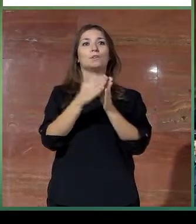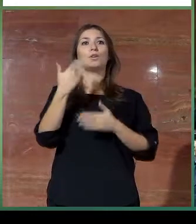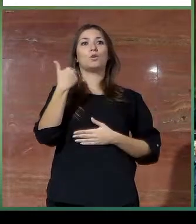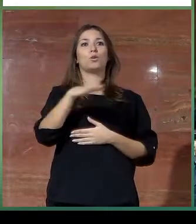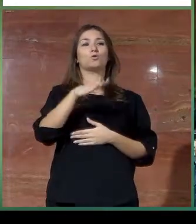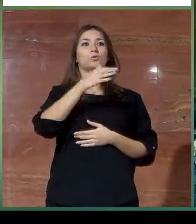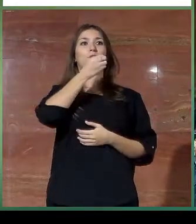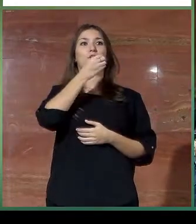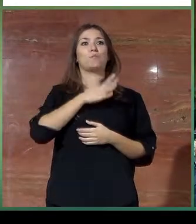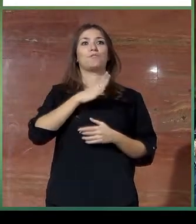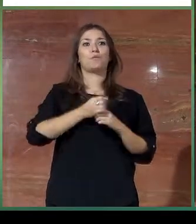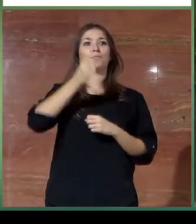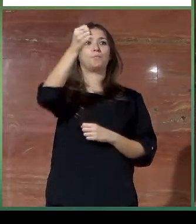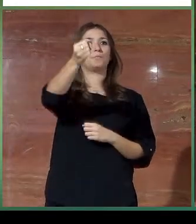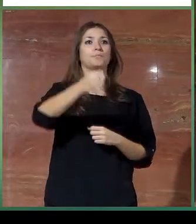vayan pasando.